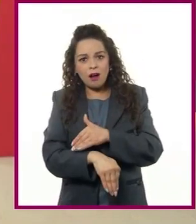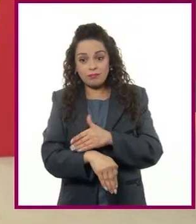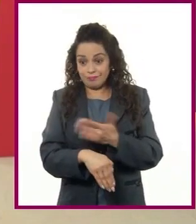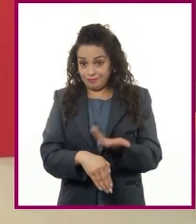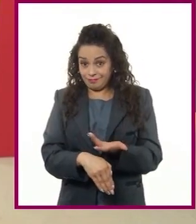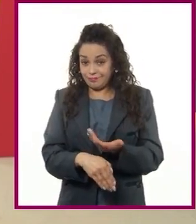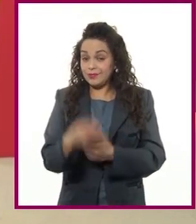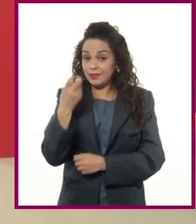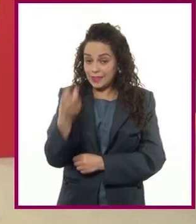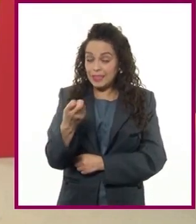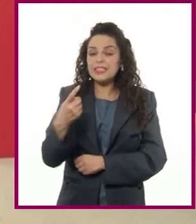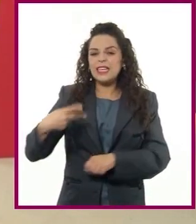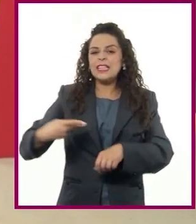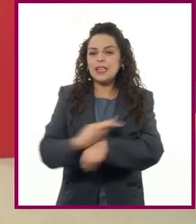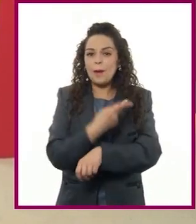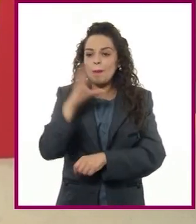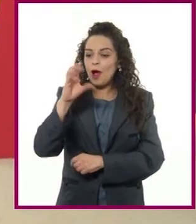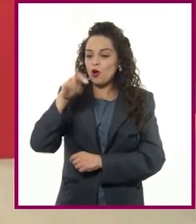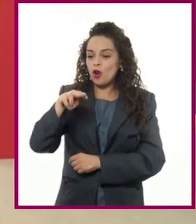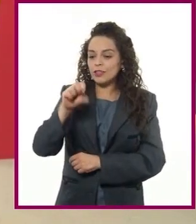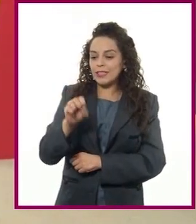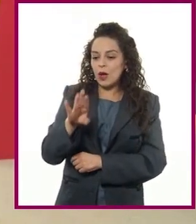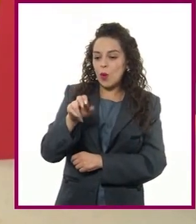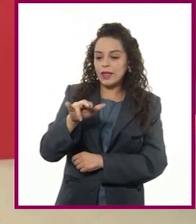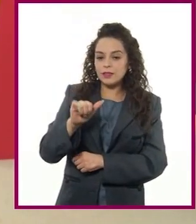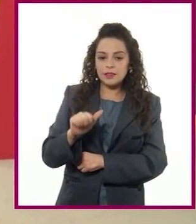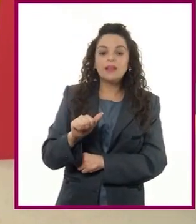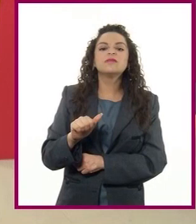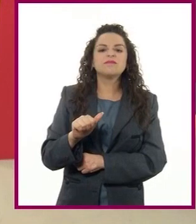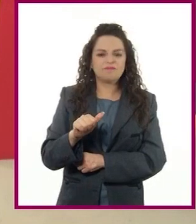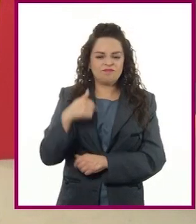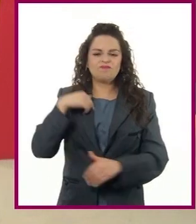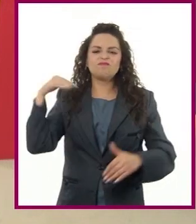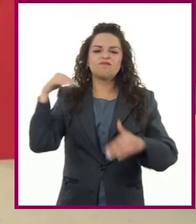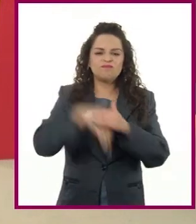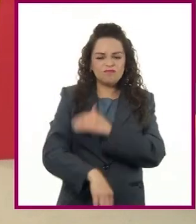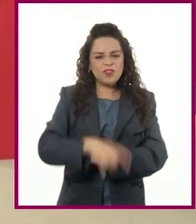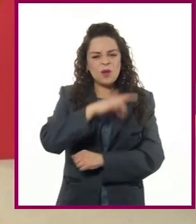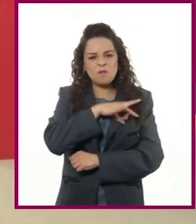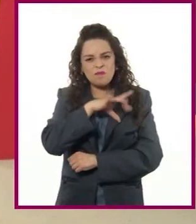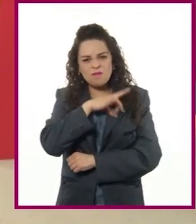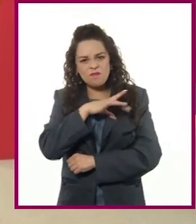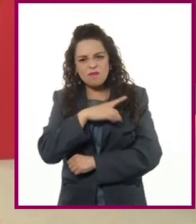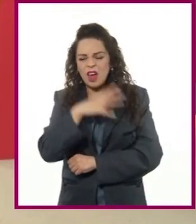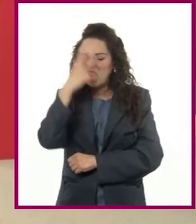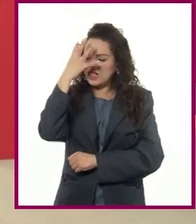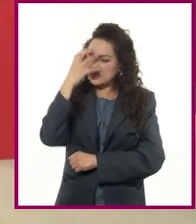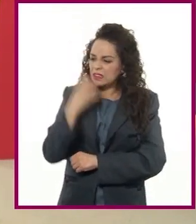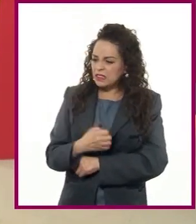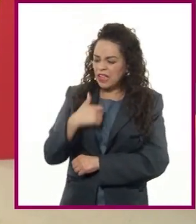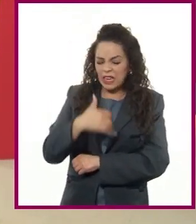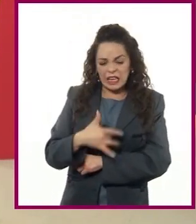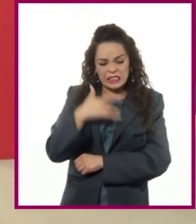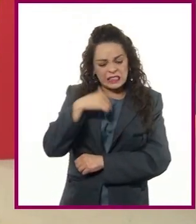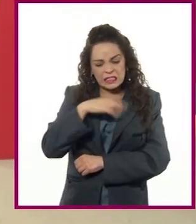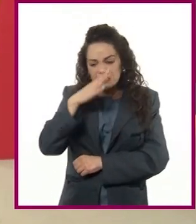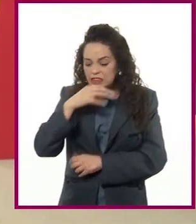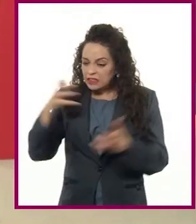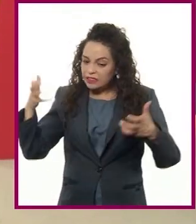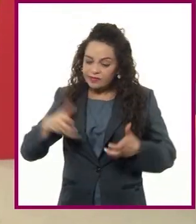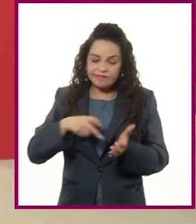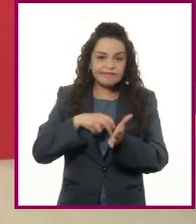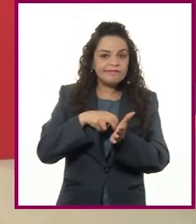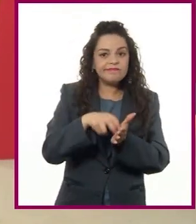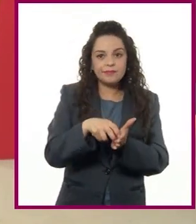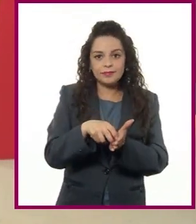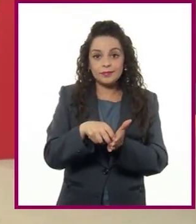se experimenta frustración, miedo, impotencia y tristeza. No solo se emplea la negociación para resolver